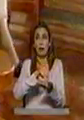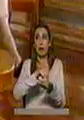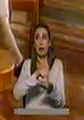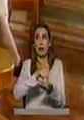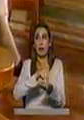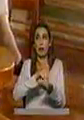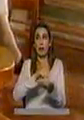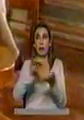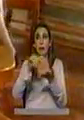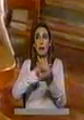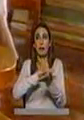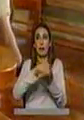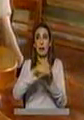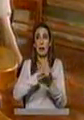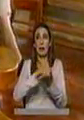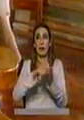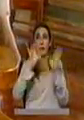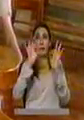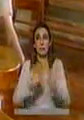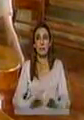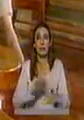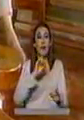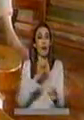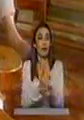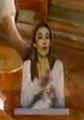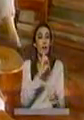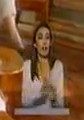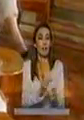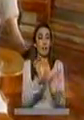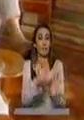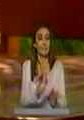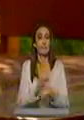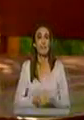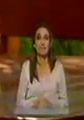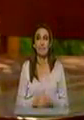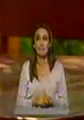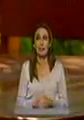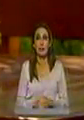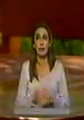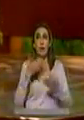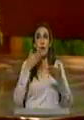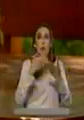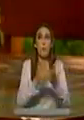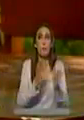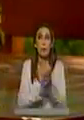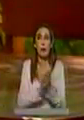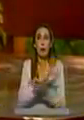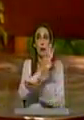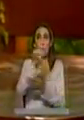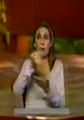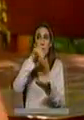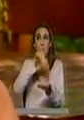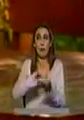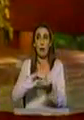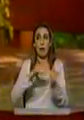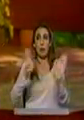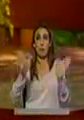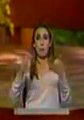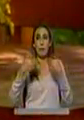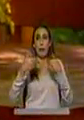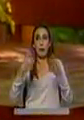York. Pero algo concreto. Concreto. O sea, ¿qué quisiéramos nosotros? Por ejemplo, un Manta Panamá.